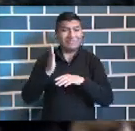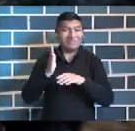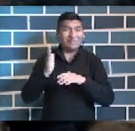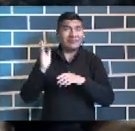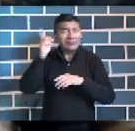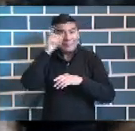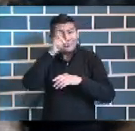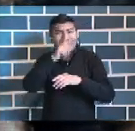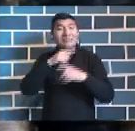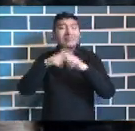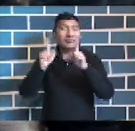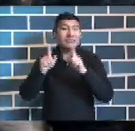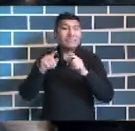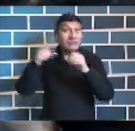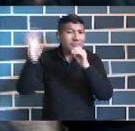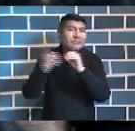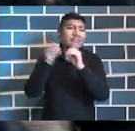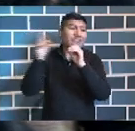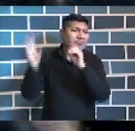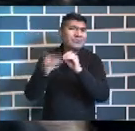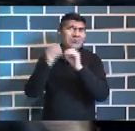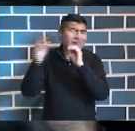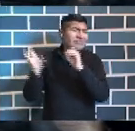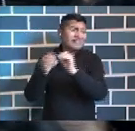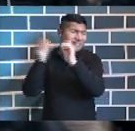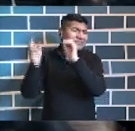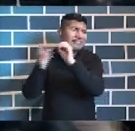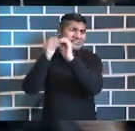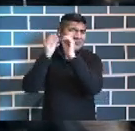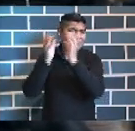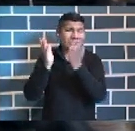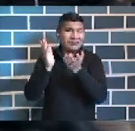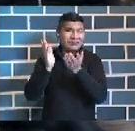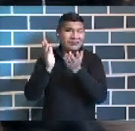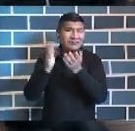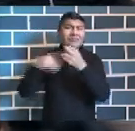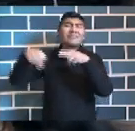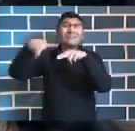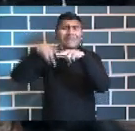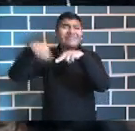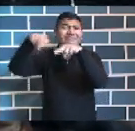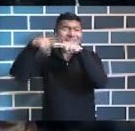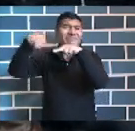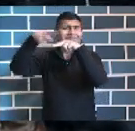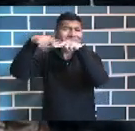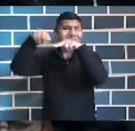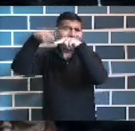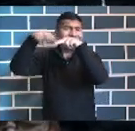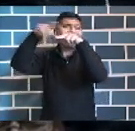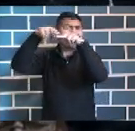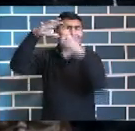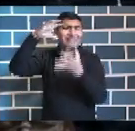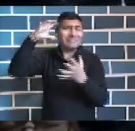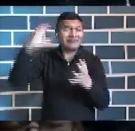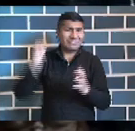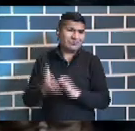particular, pero es más, más, más, ¿no? Acumular, acumular y acumular.